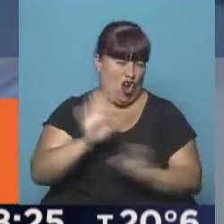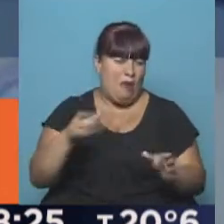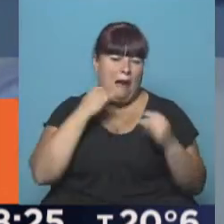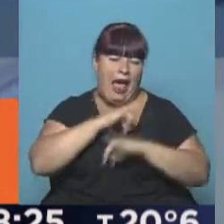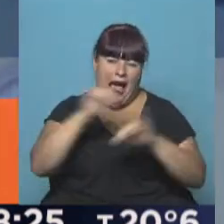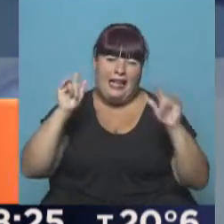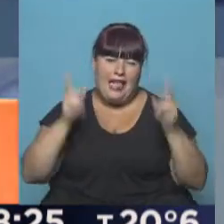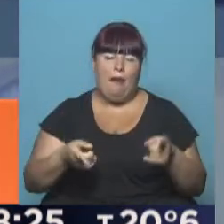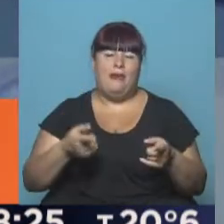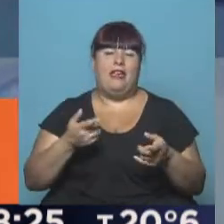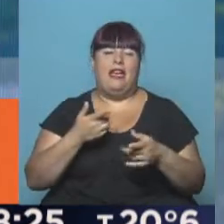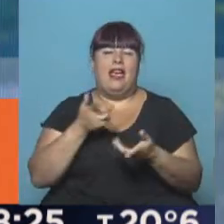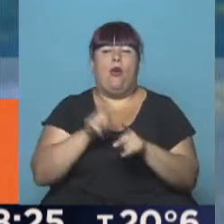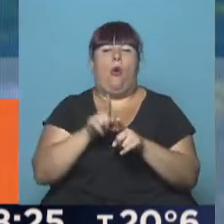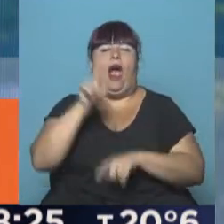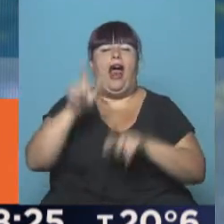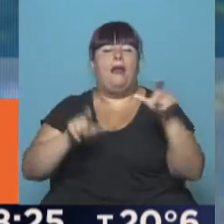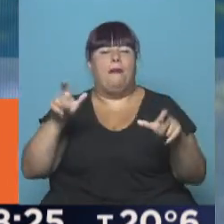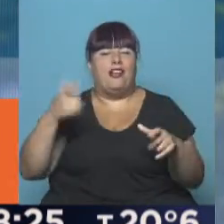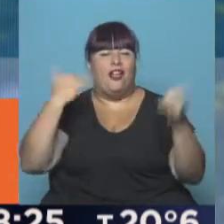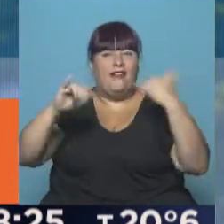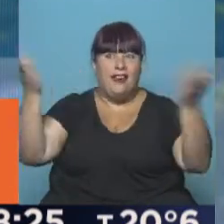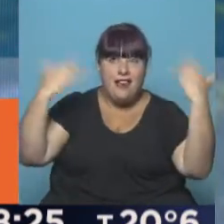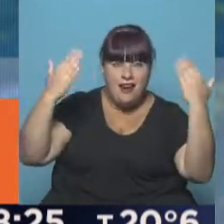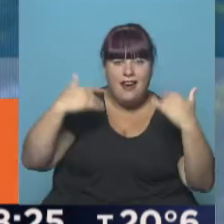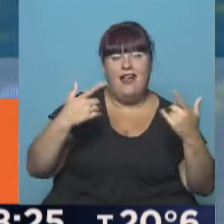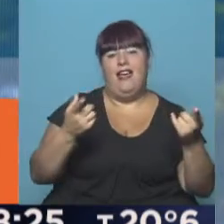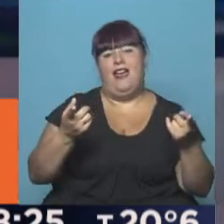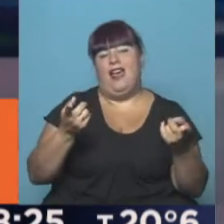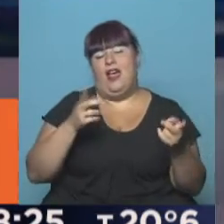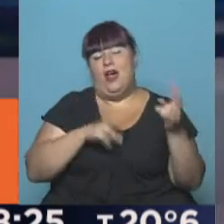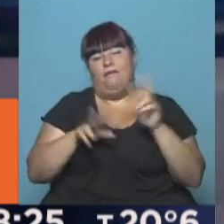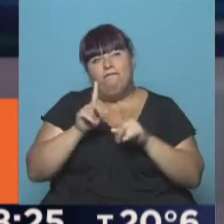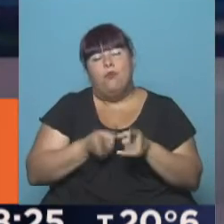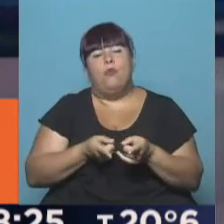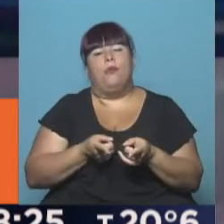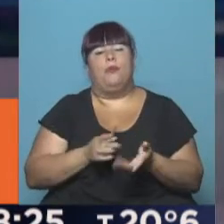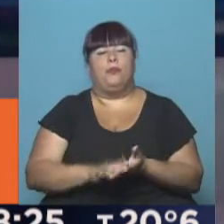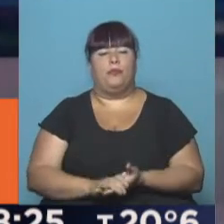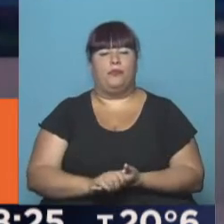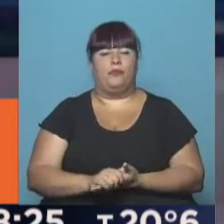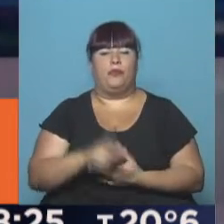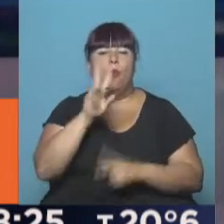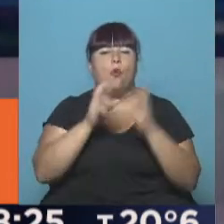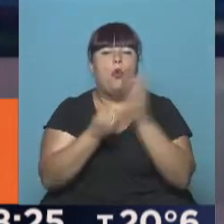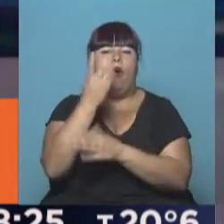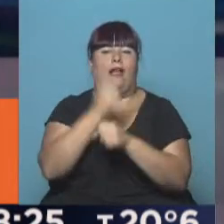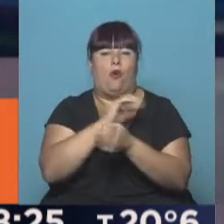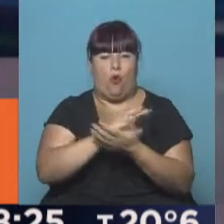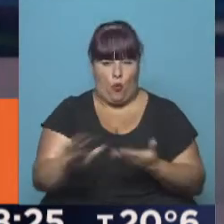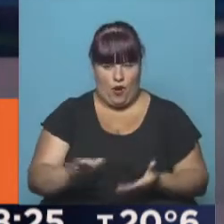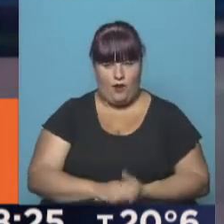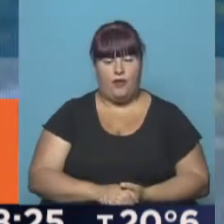una señal también a a la inversión y digamos a la creación de nuevos empleos